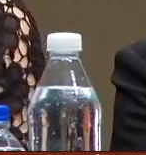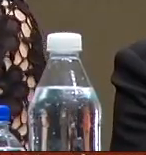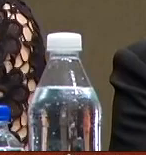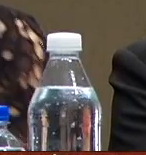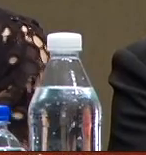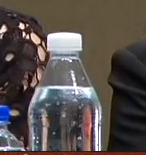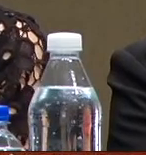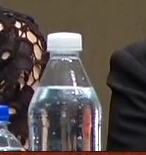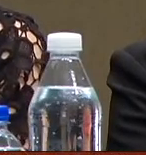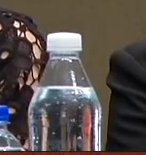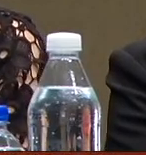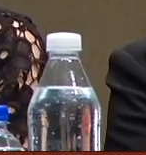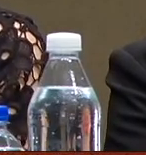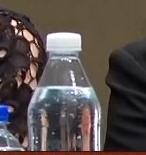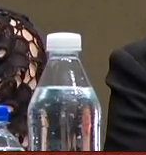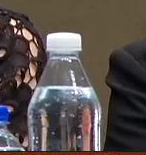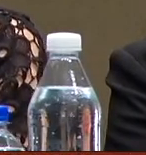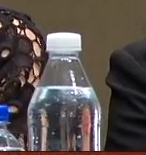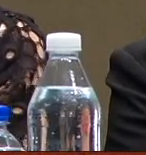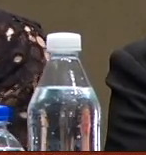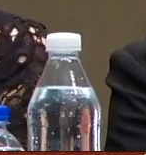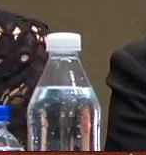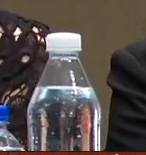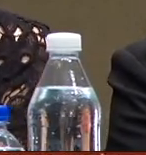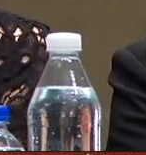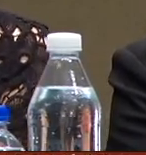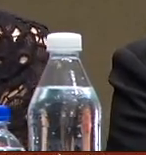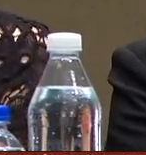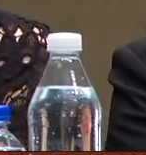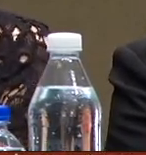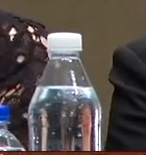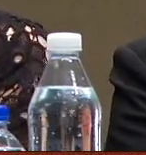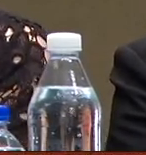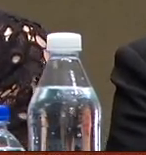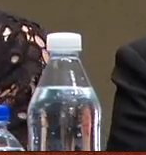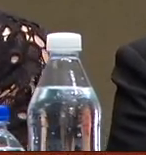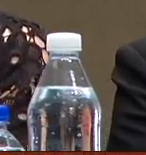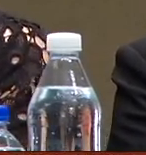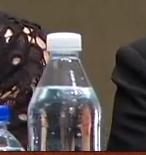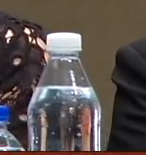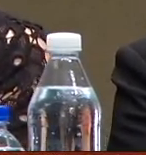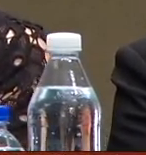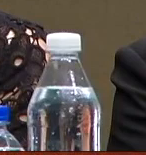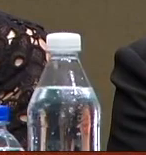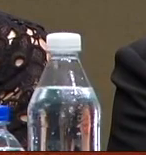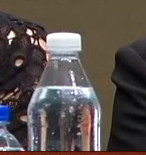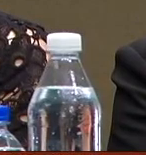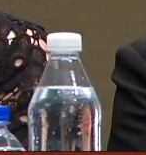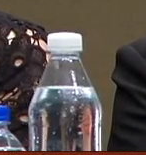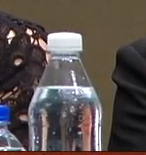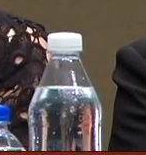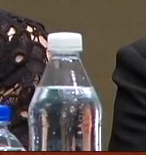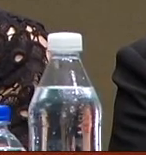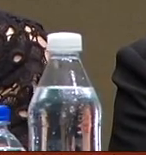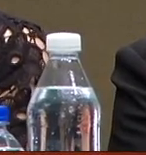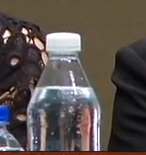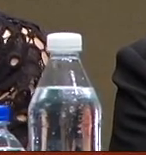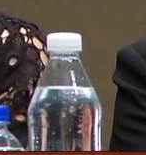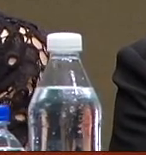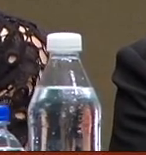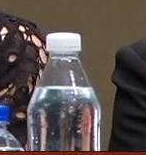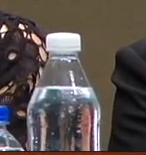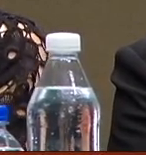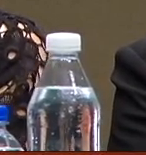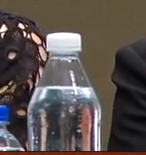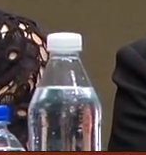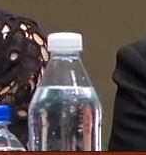una forma de seguirse relacionando con el bolero y sí una de las intenciones de este proyecto en general